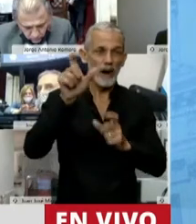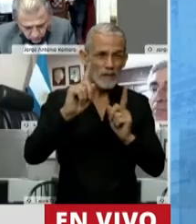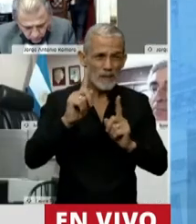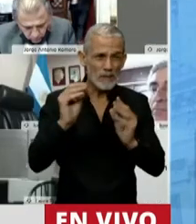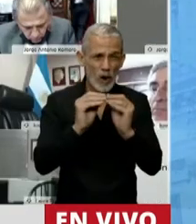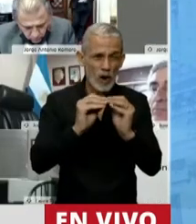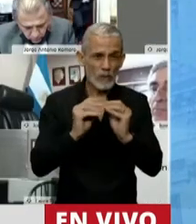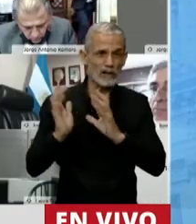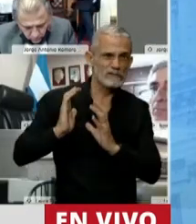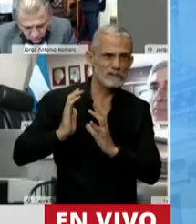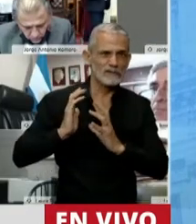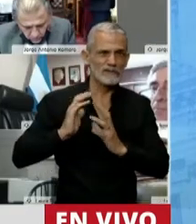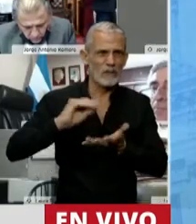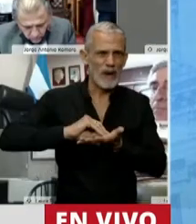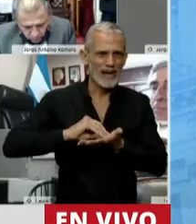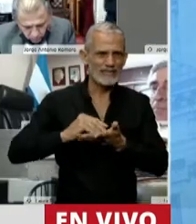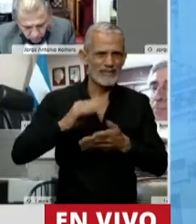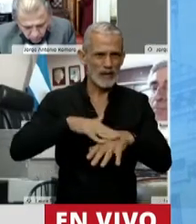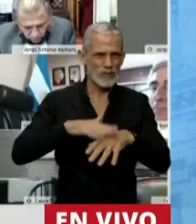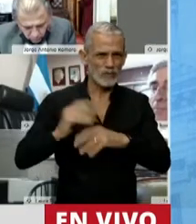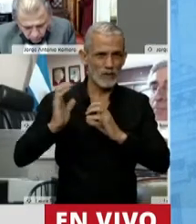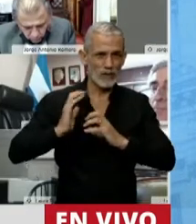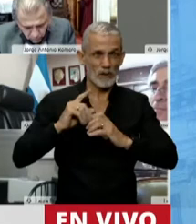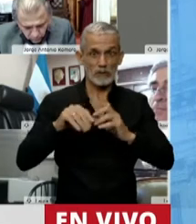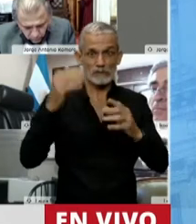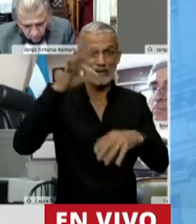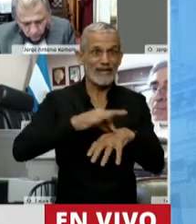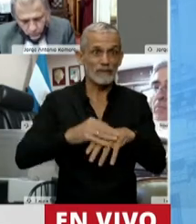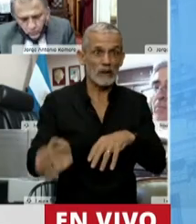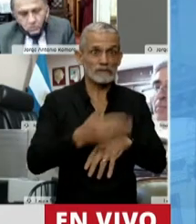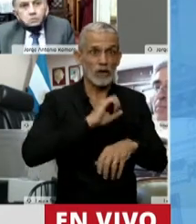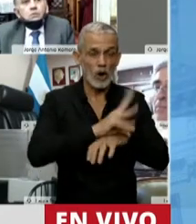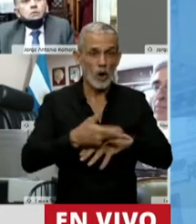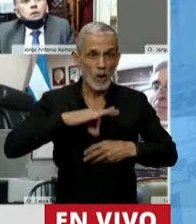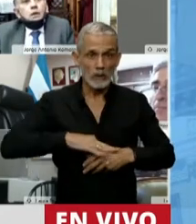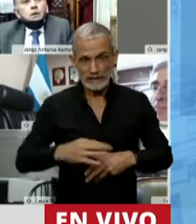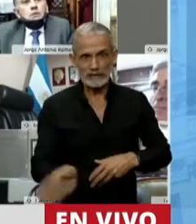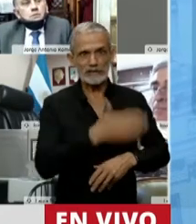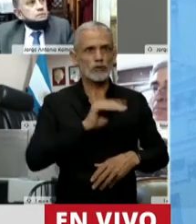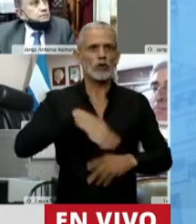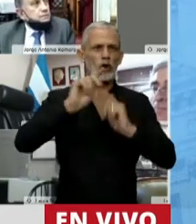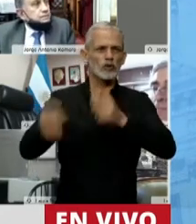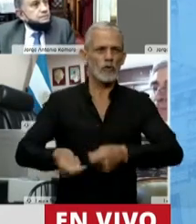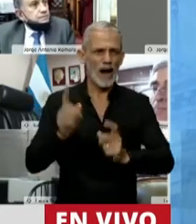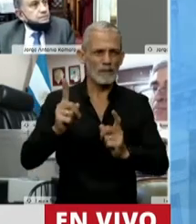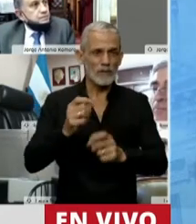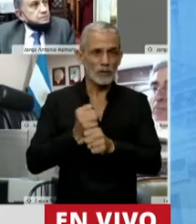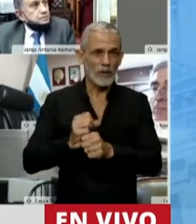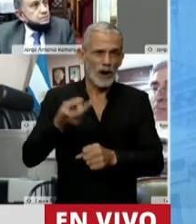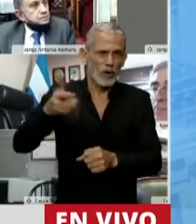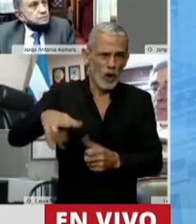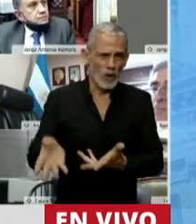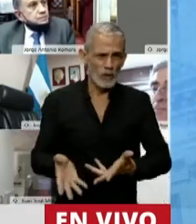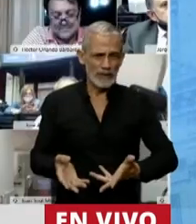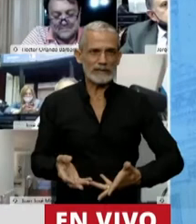mismos compañeros del grupo de trabajo con las tareas del que se enfermaba por kobe y la otra cuestión también fue